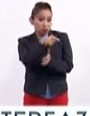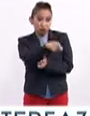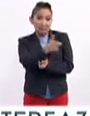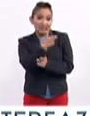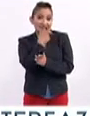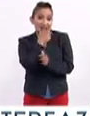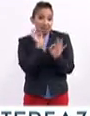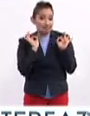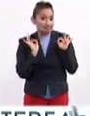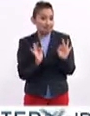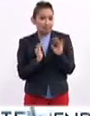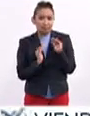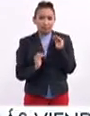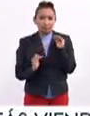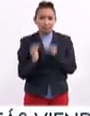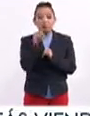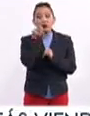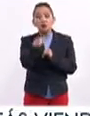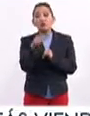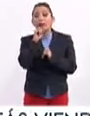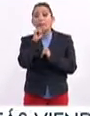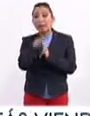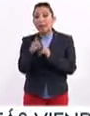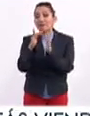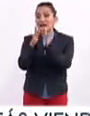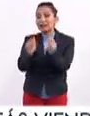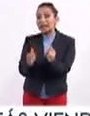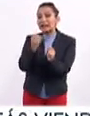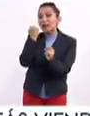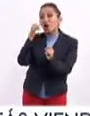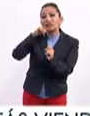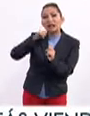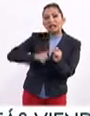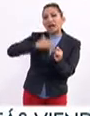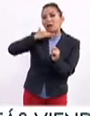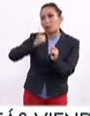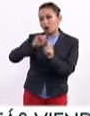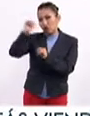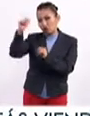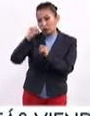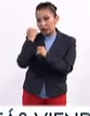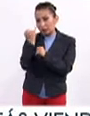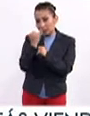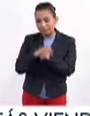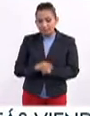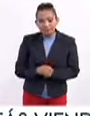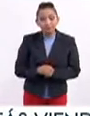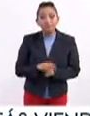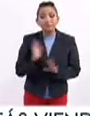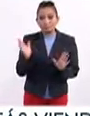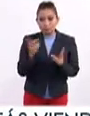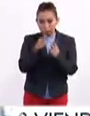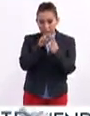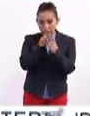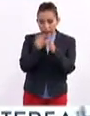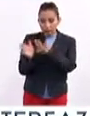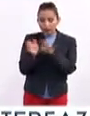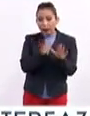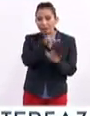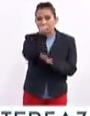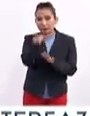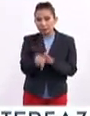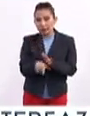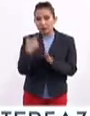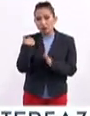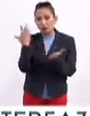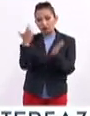que tengas un muy buen nivel de inglés, es que tengas un buen nivel de francés o de italiano, alemán, dependiendo. Después de esto, pues tienes que hacer tú